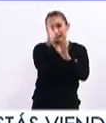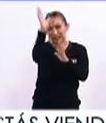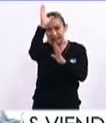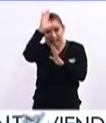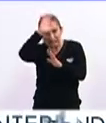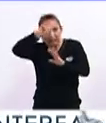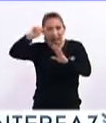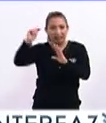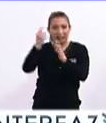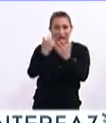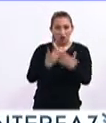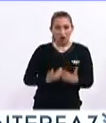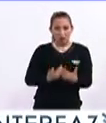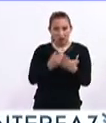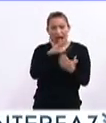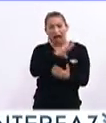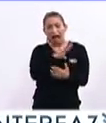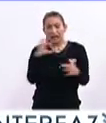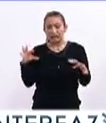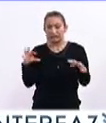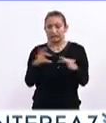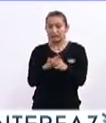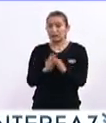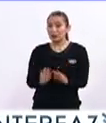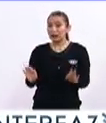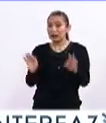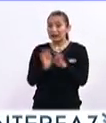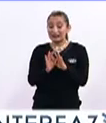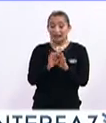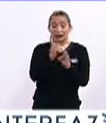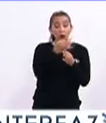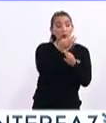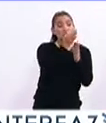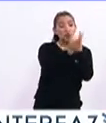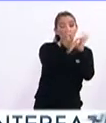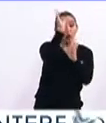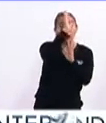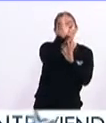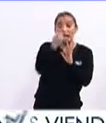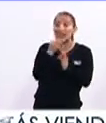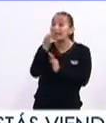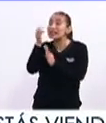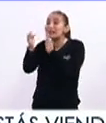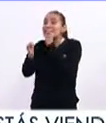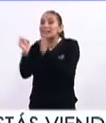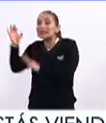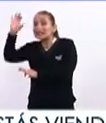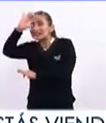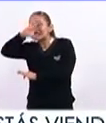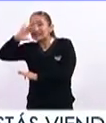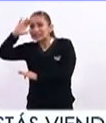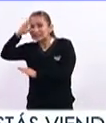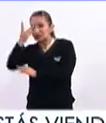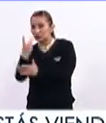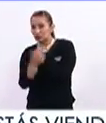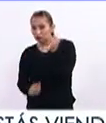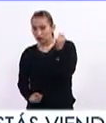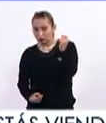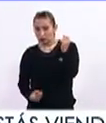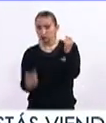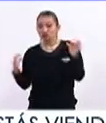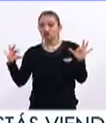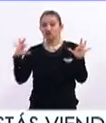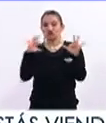ciencia y tecnología, hay un hermanamiento importante entre la difusión cultural y la divulgación de la ciencia. Correcto.